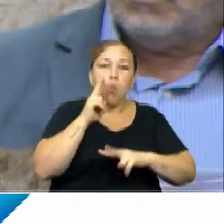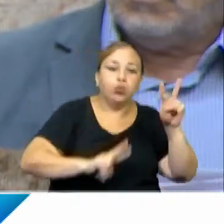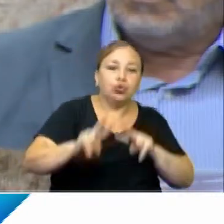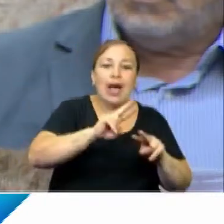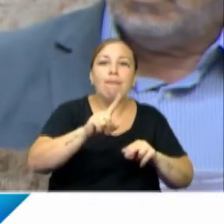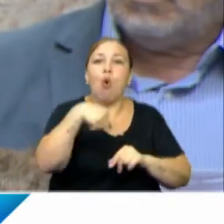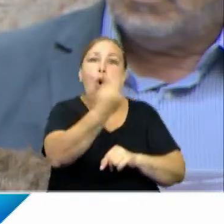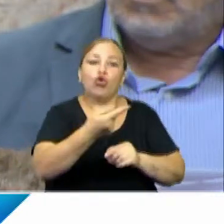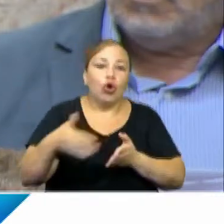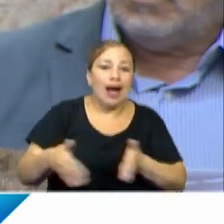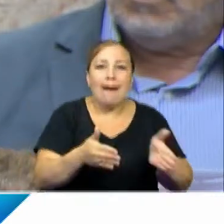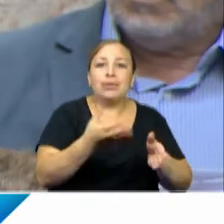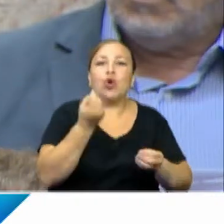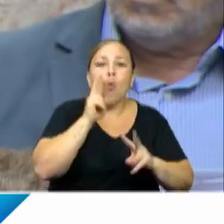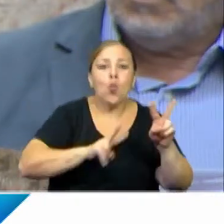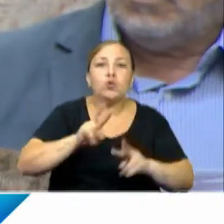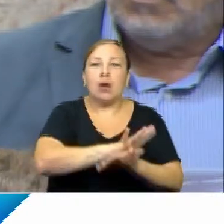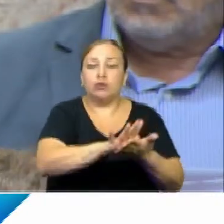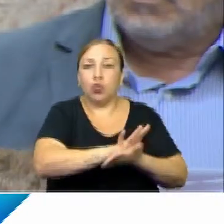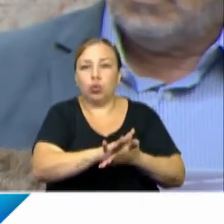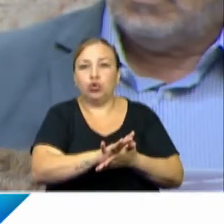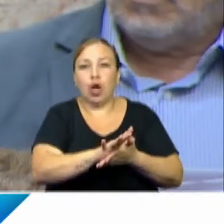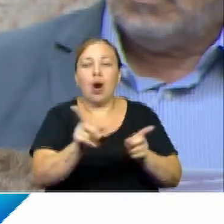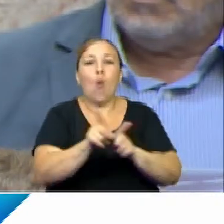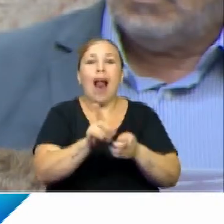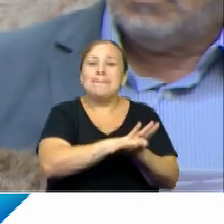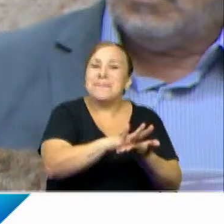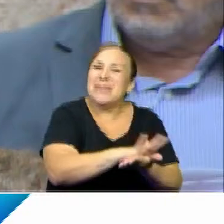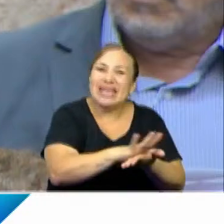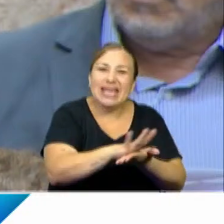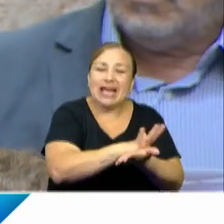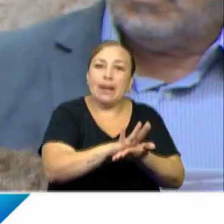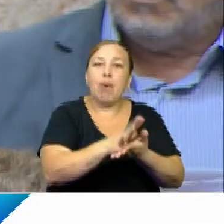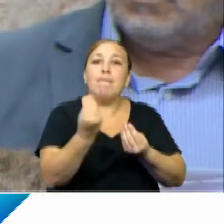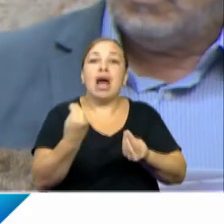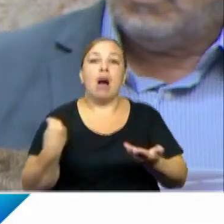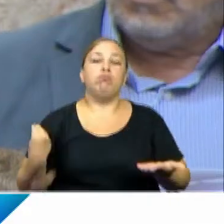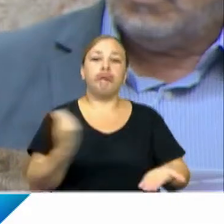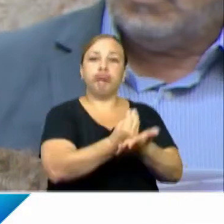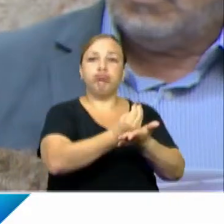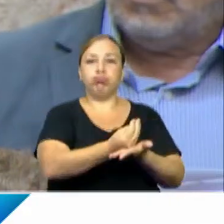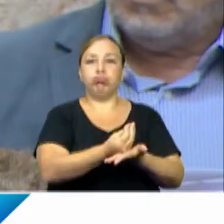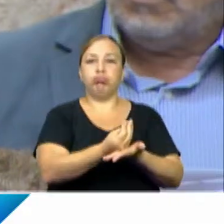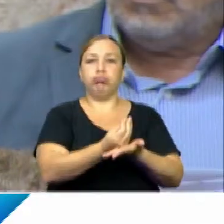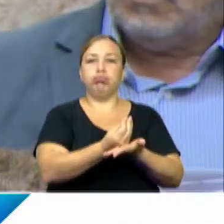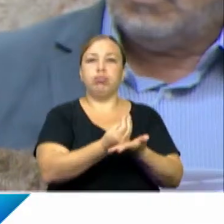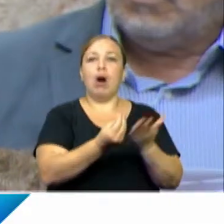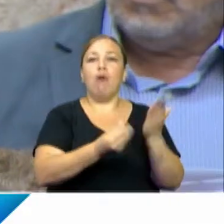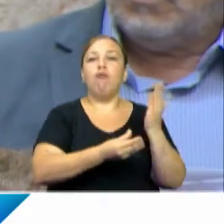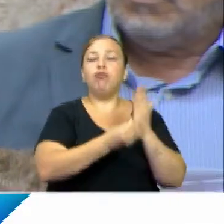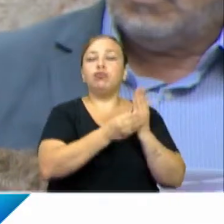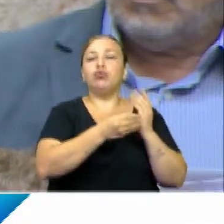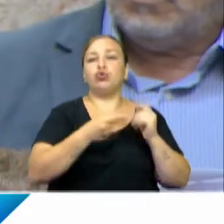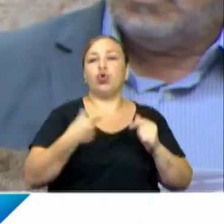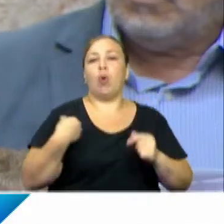para dotar de un mínimo y un piso de ética al acceso a la función pública.